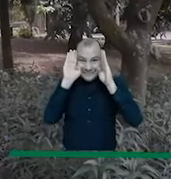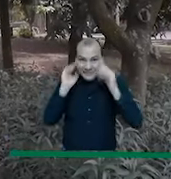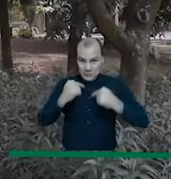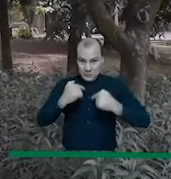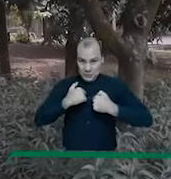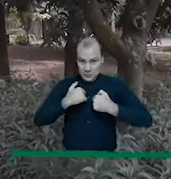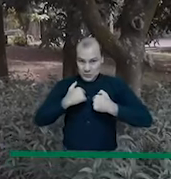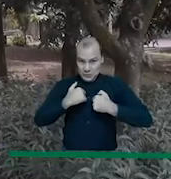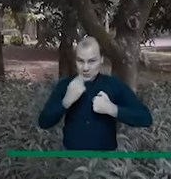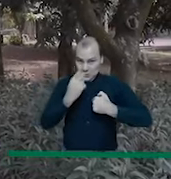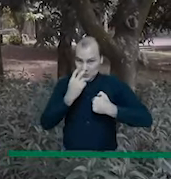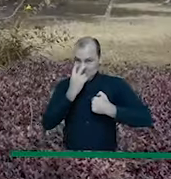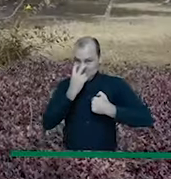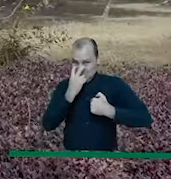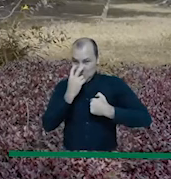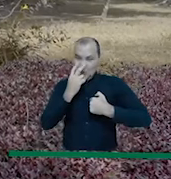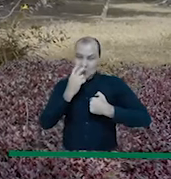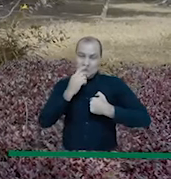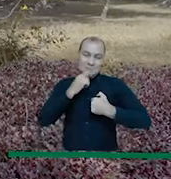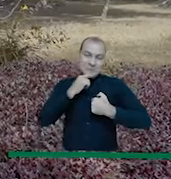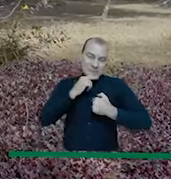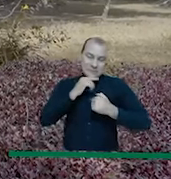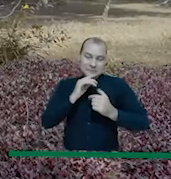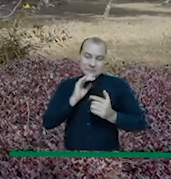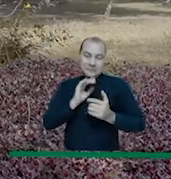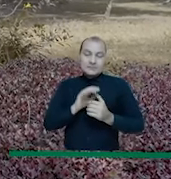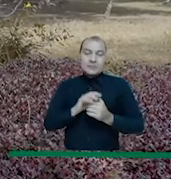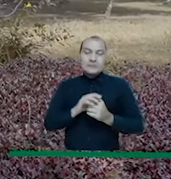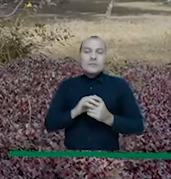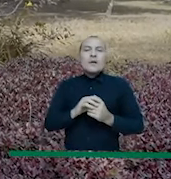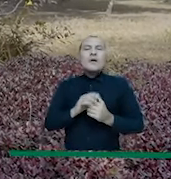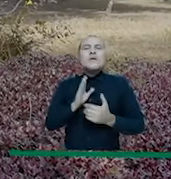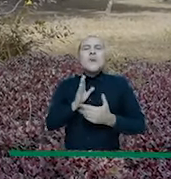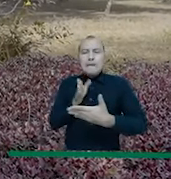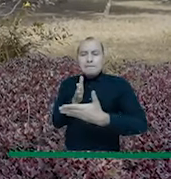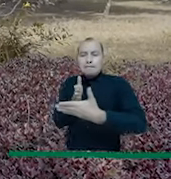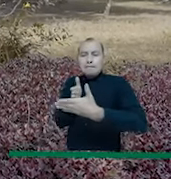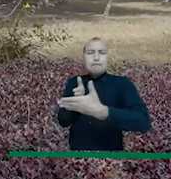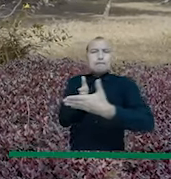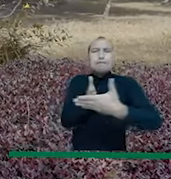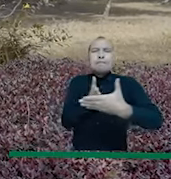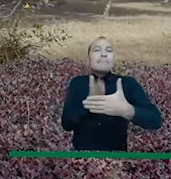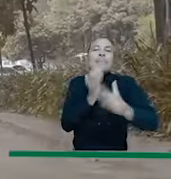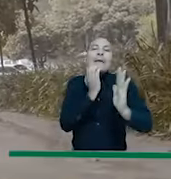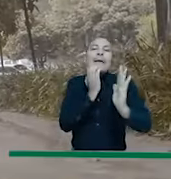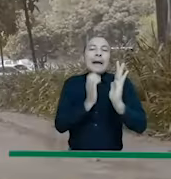Audiodescripción. Se muestran zonas verdes, escaleras y otros espacios comunes.